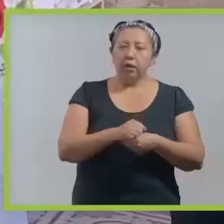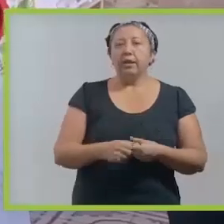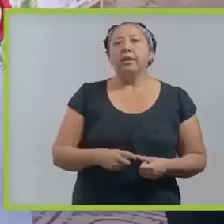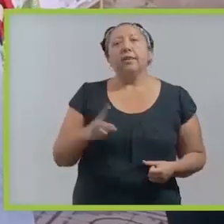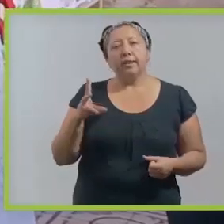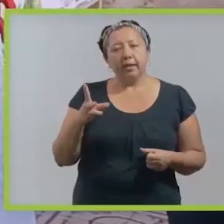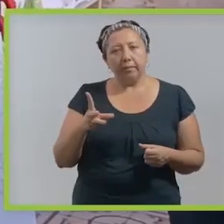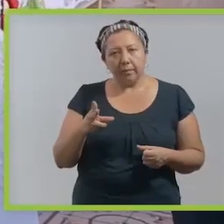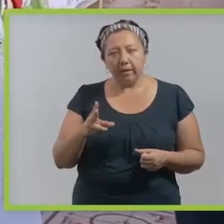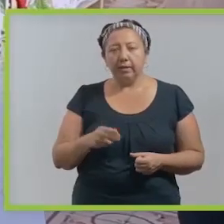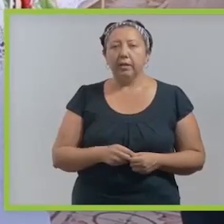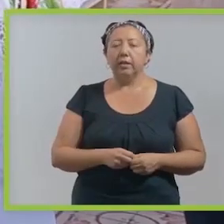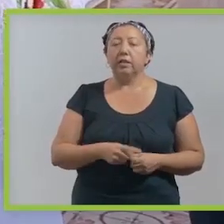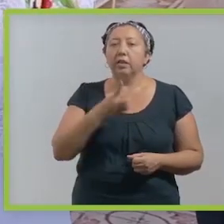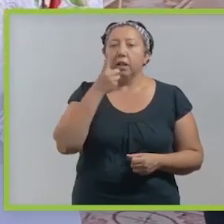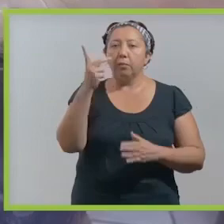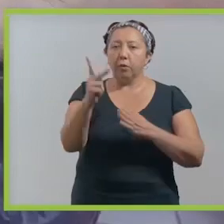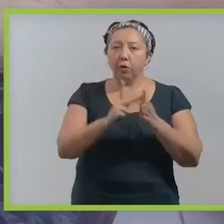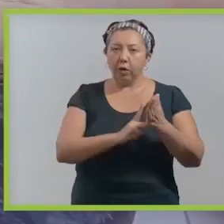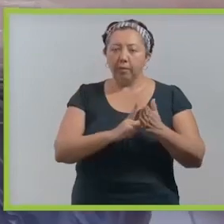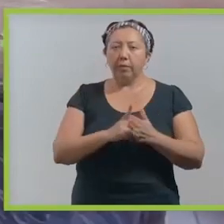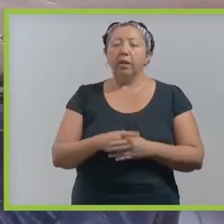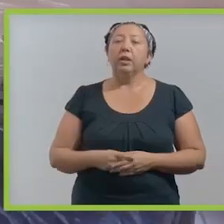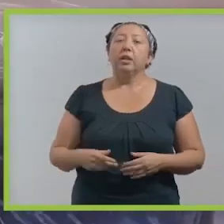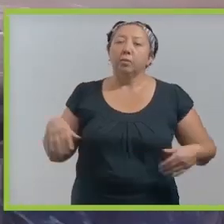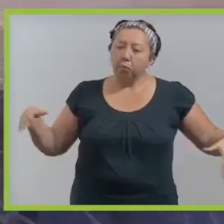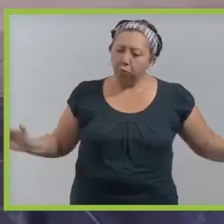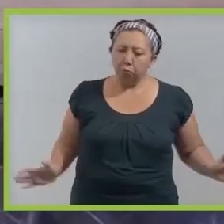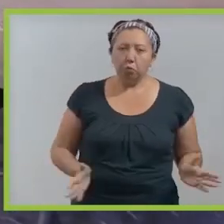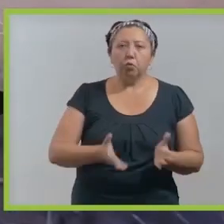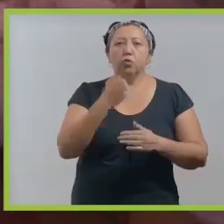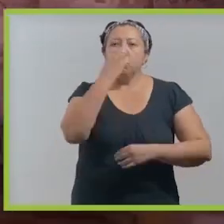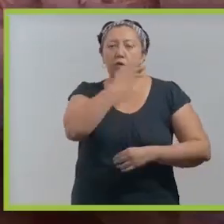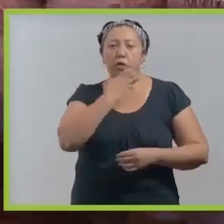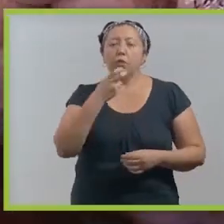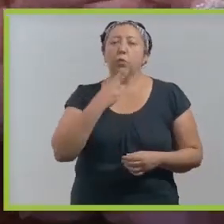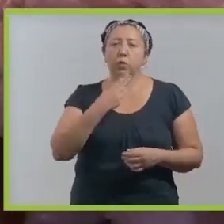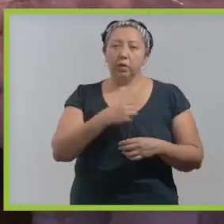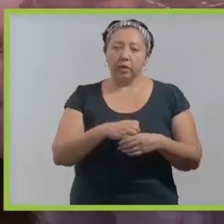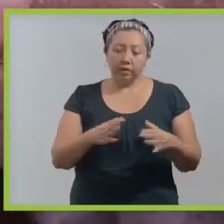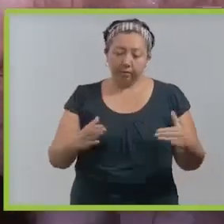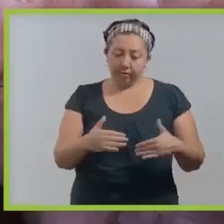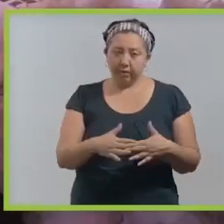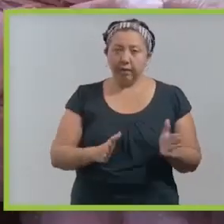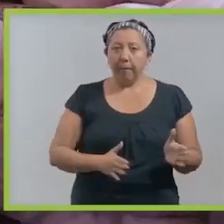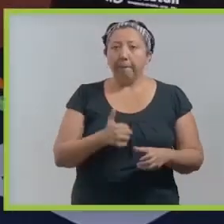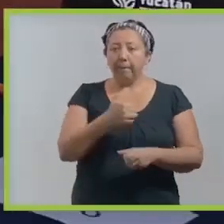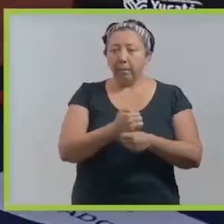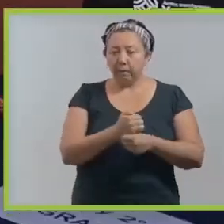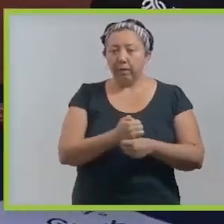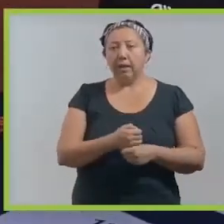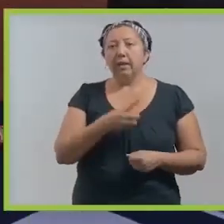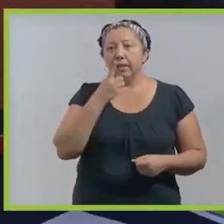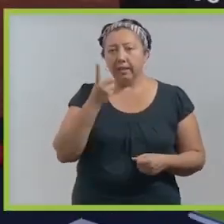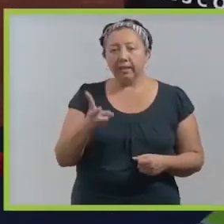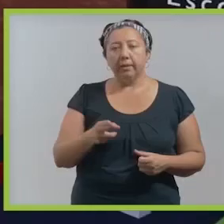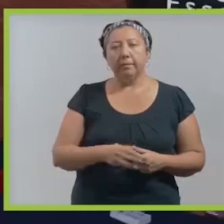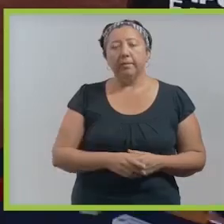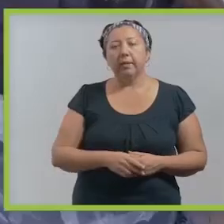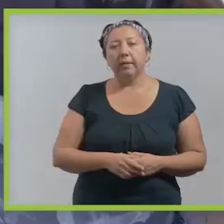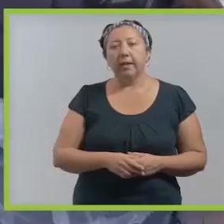secundaria, y también lo que llamamos el programa Impulso Escolar, que además del paquete de útiles escolares para los niños de primaria, es el